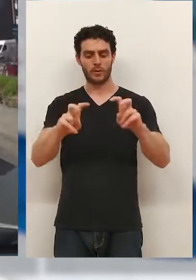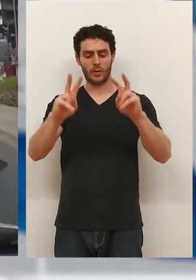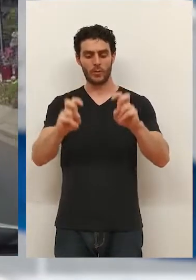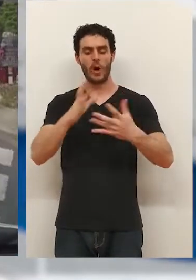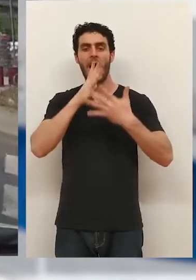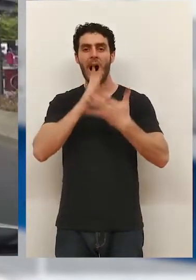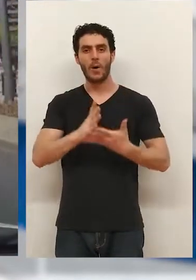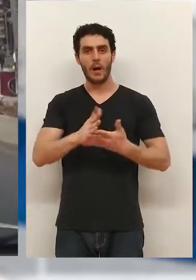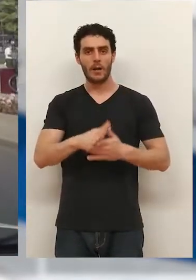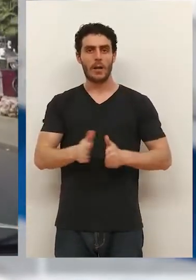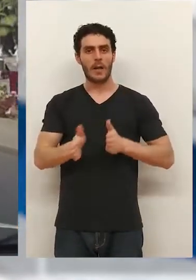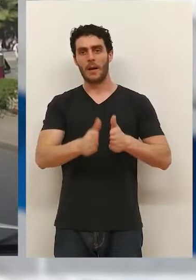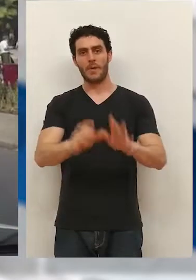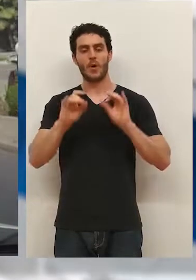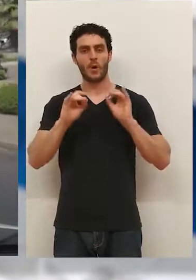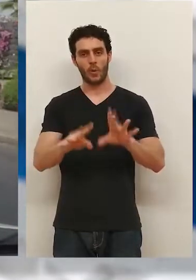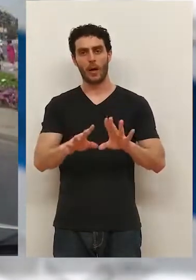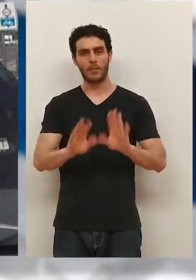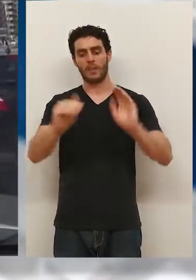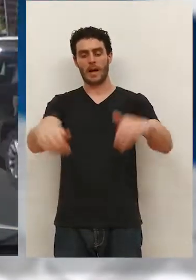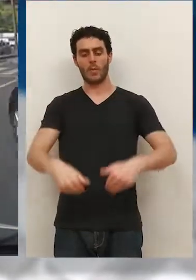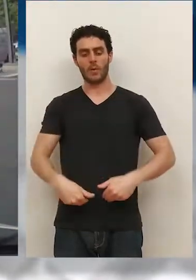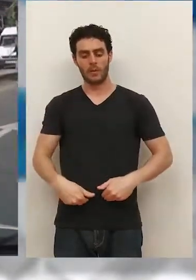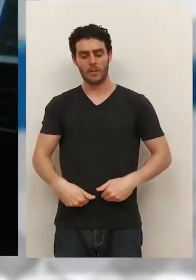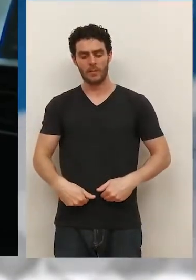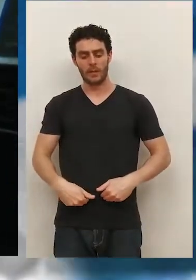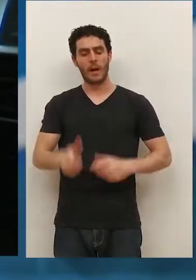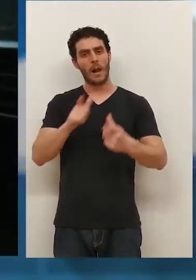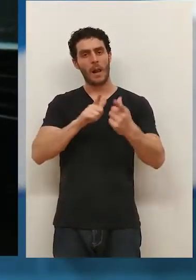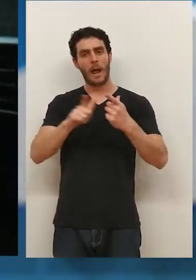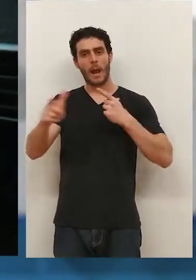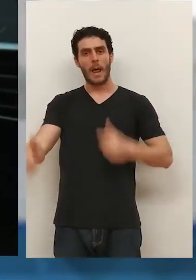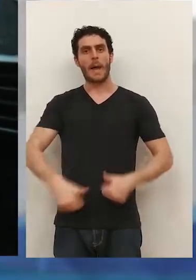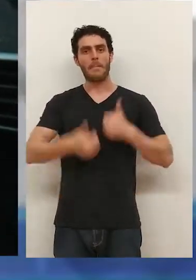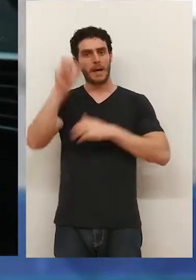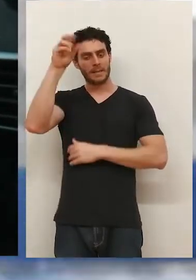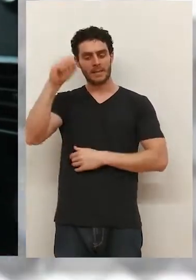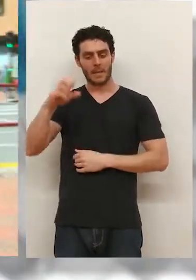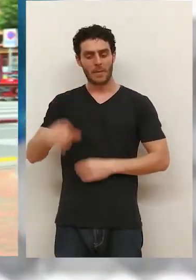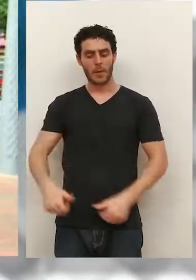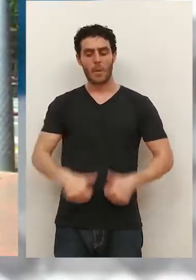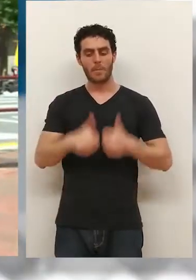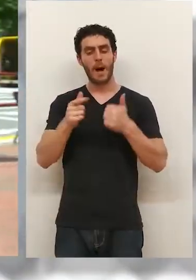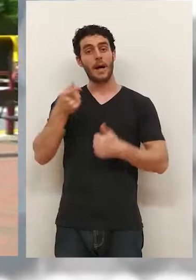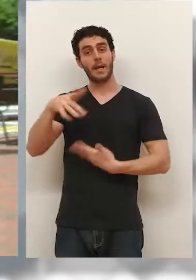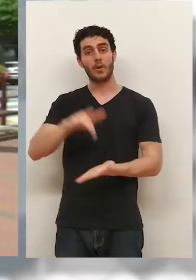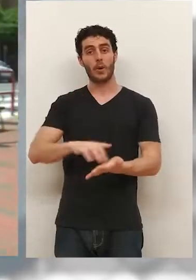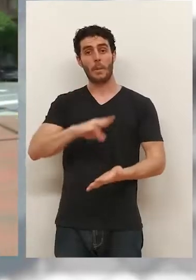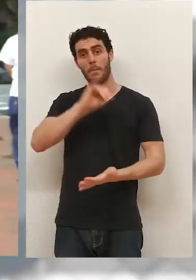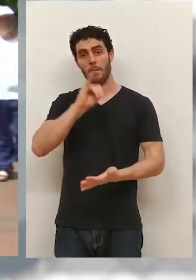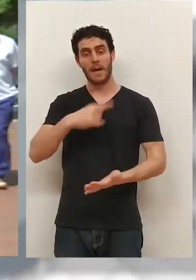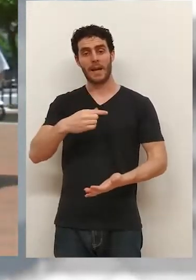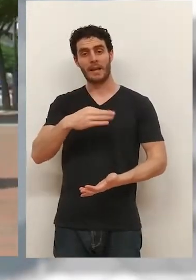4 minutos y 21 segundos. Ahora hacemos el mismo camino en sentido inverso. Es más largo y hay más semáforos. Aquí, al llegar a